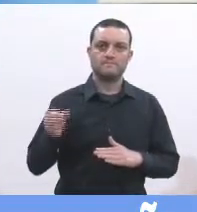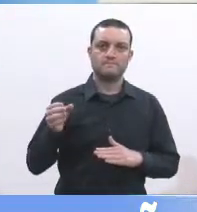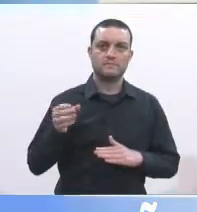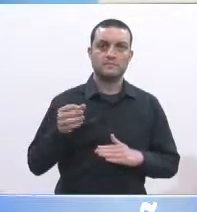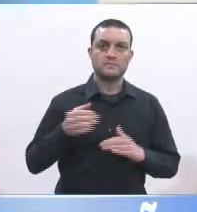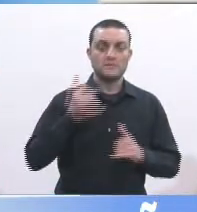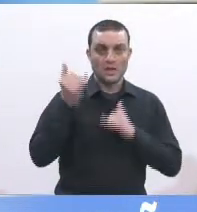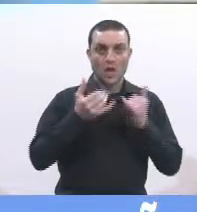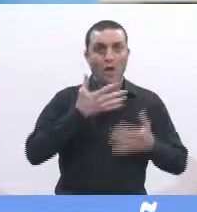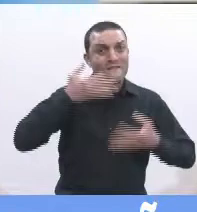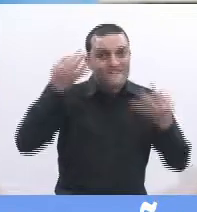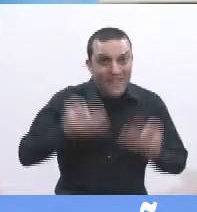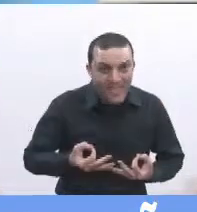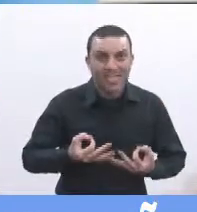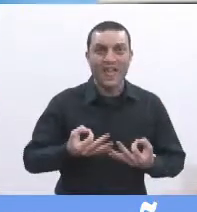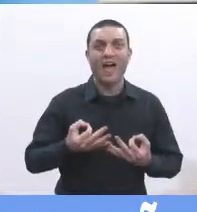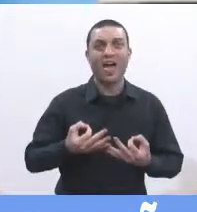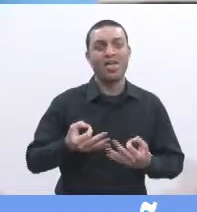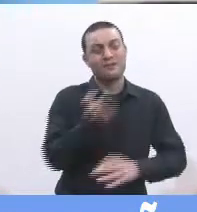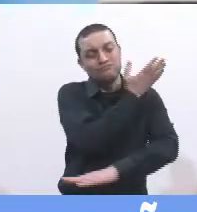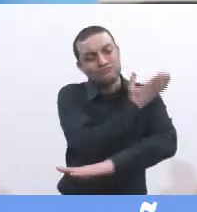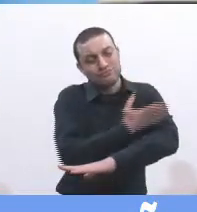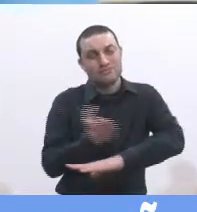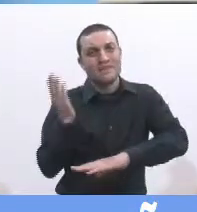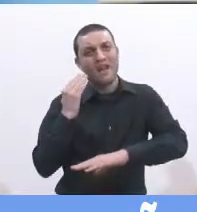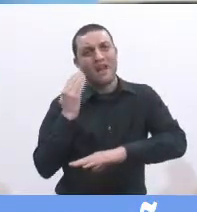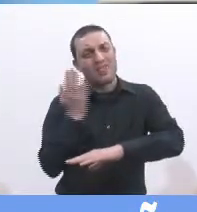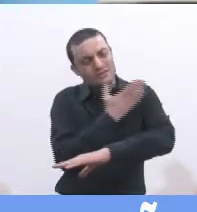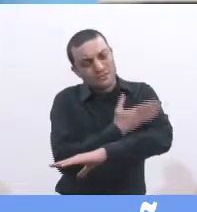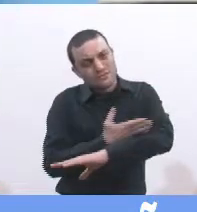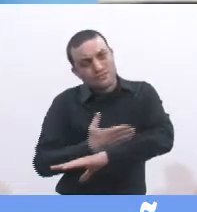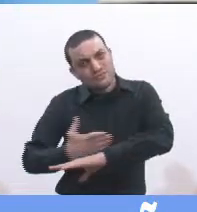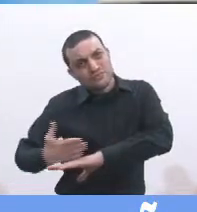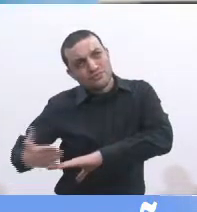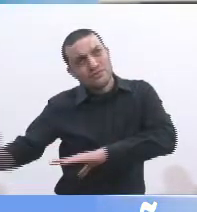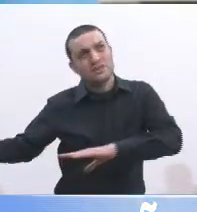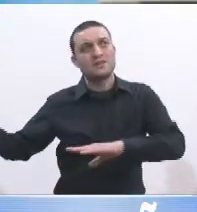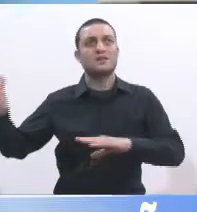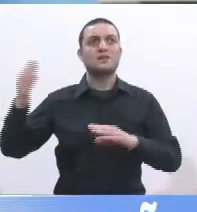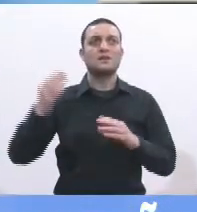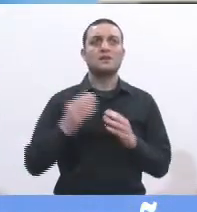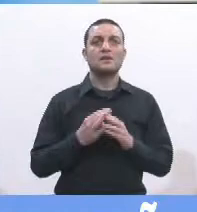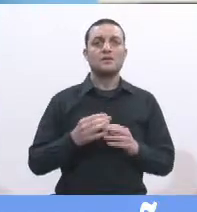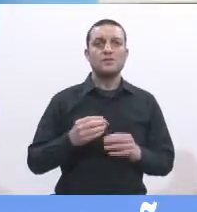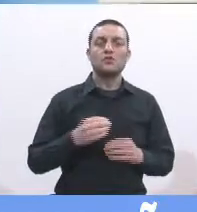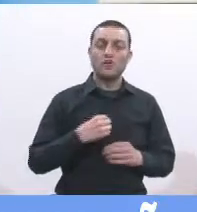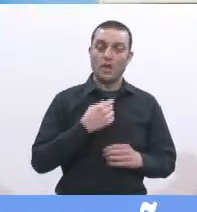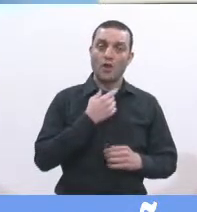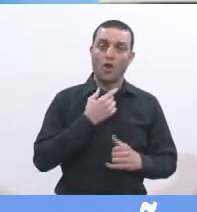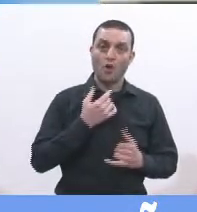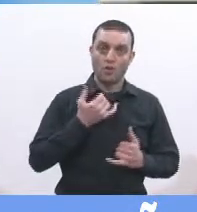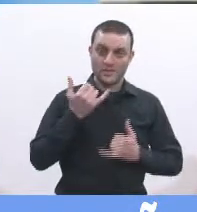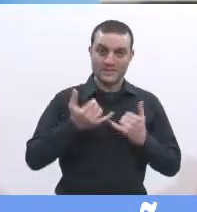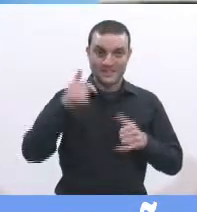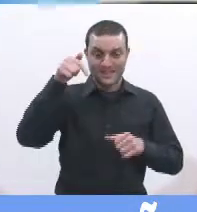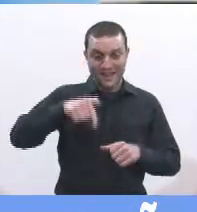He escuchado en el transcurso de toda la tarde una enorme cantidad de mentiras. Y lamento también profundamente que este ámbito, que